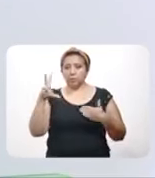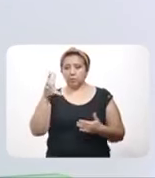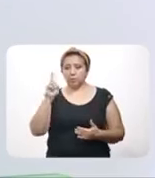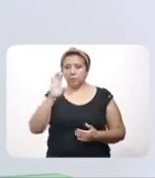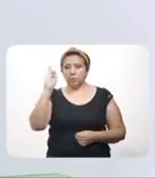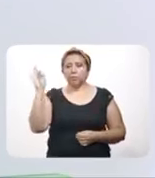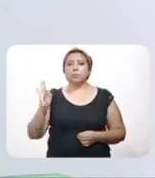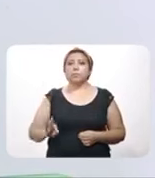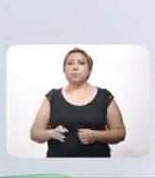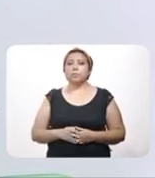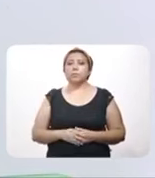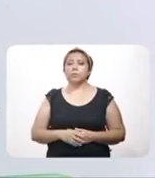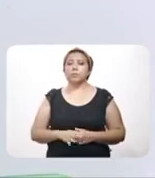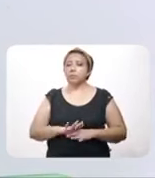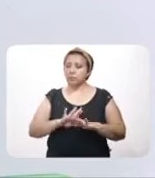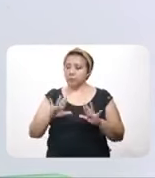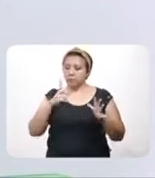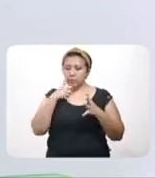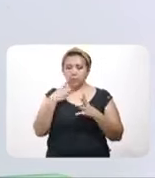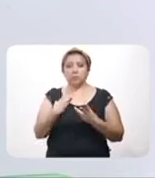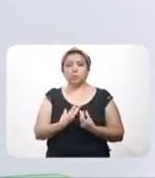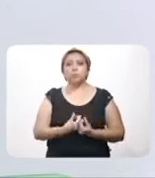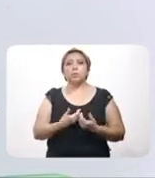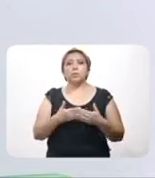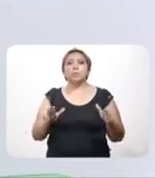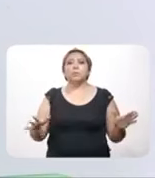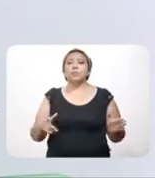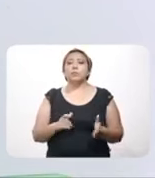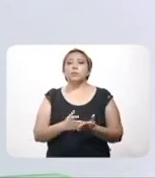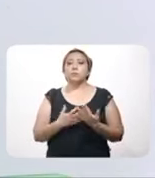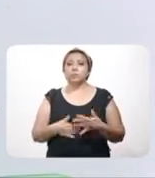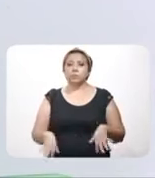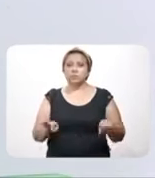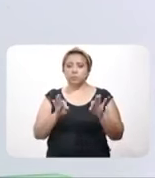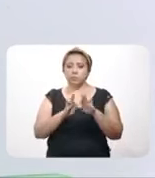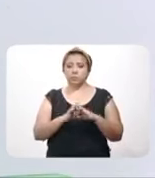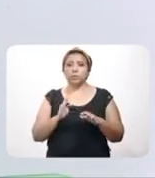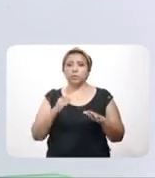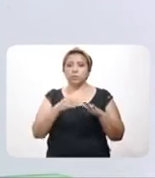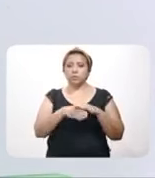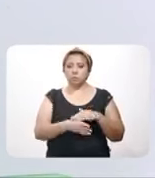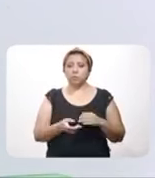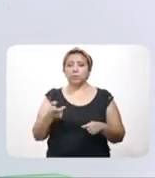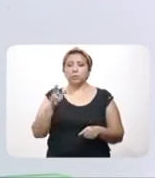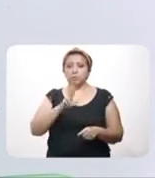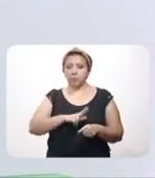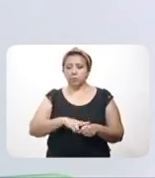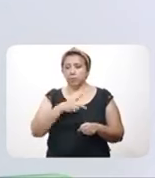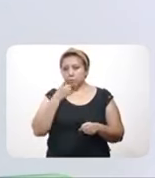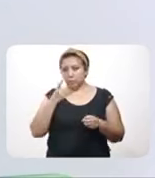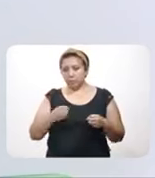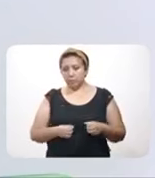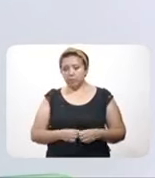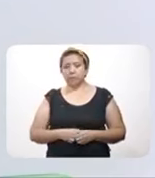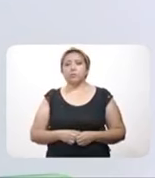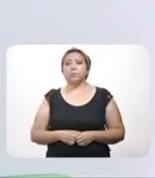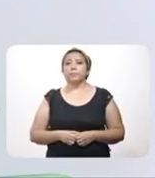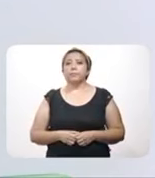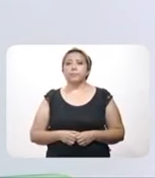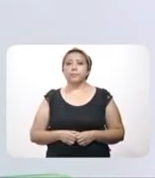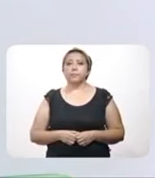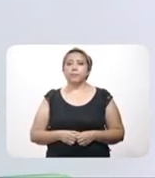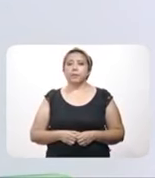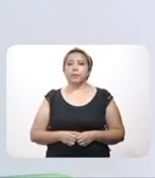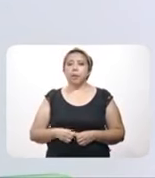del 30%. Como hemos señalado, en la reapertura económica los datos más importantes son la ocupación hospitalaria y los